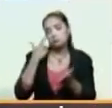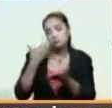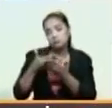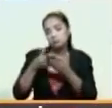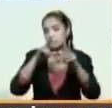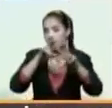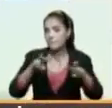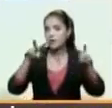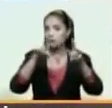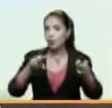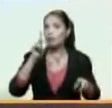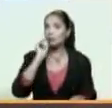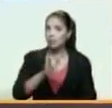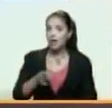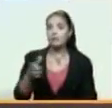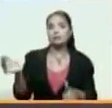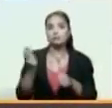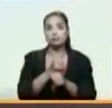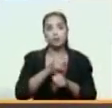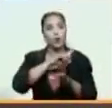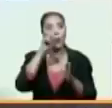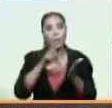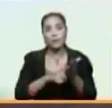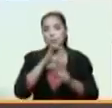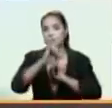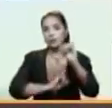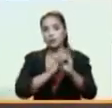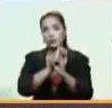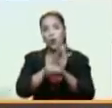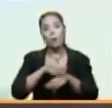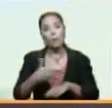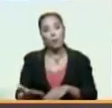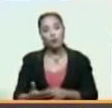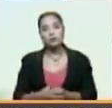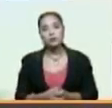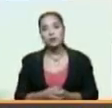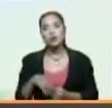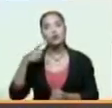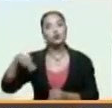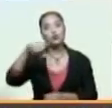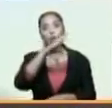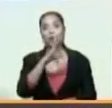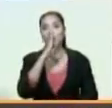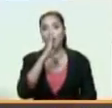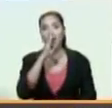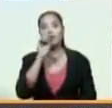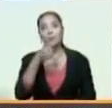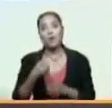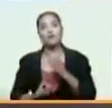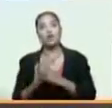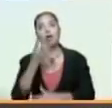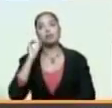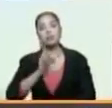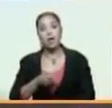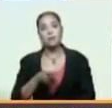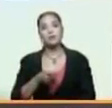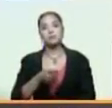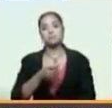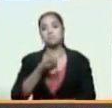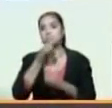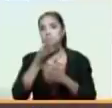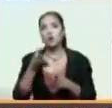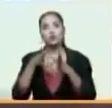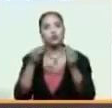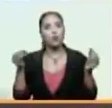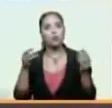hacer tienen que tener alcance también internacional, porque estos bancos y estas fundaciones tienen que rendir cuentas sobre